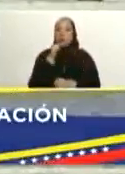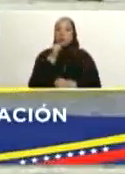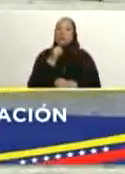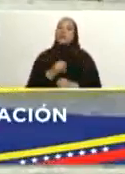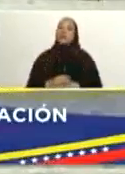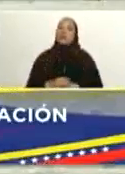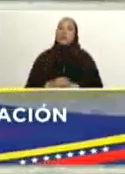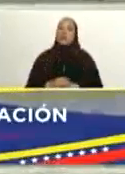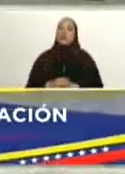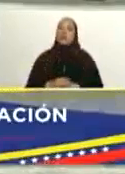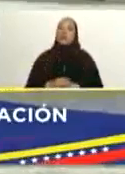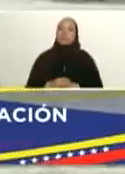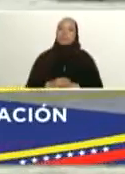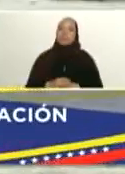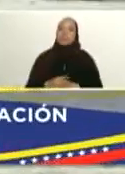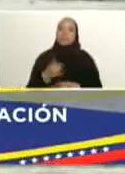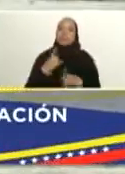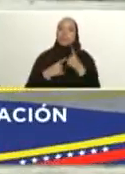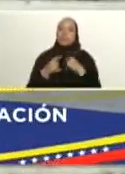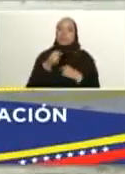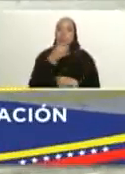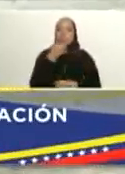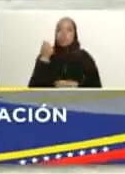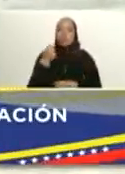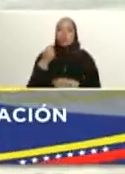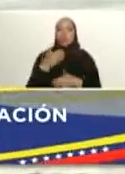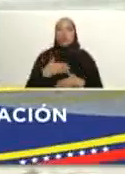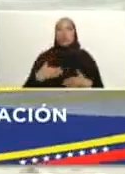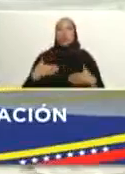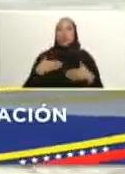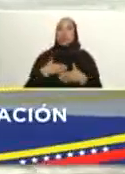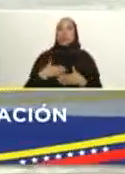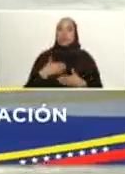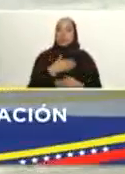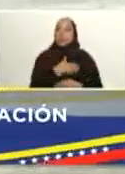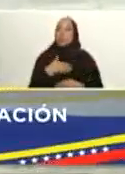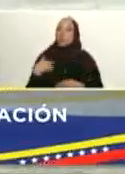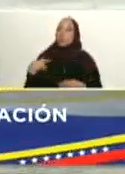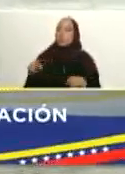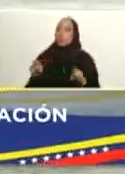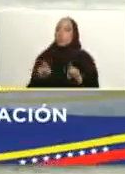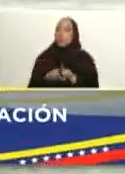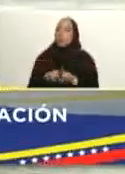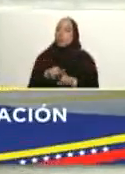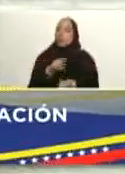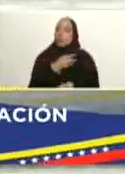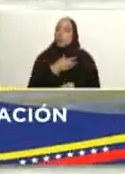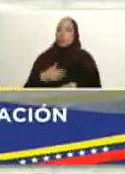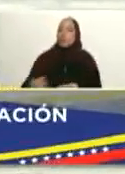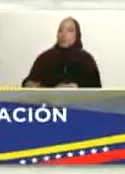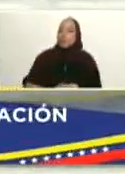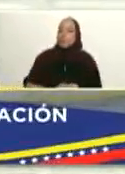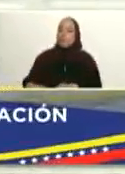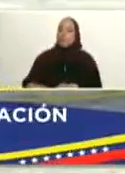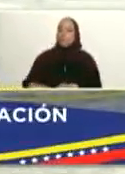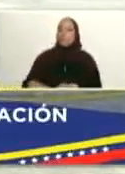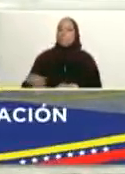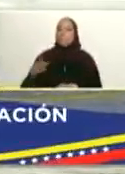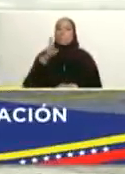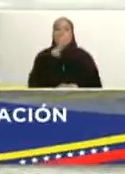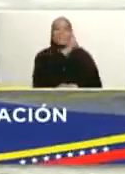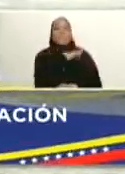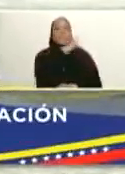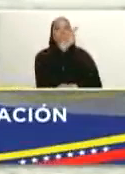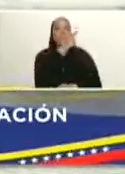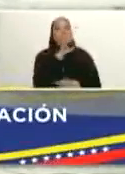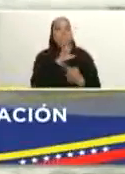la misma se encuentre en la mejor condición. Yo quiero presentarle pues al general de